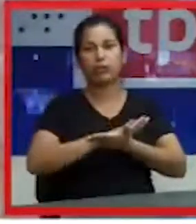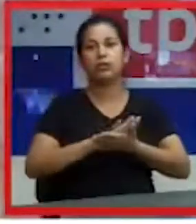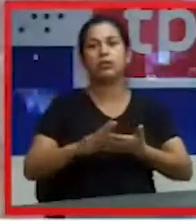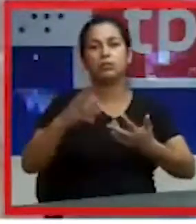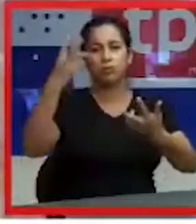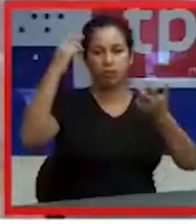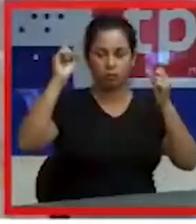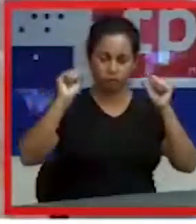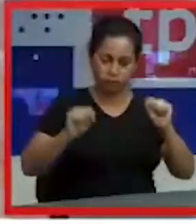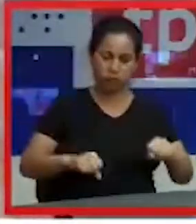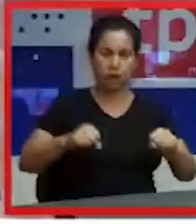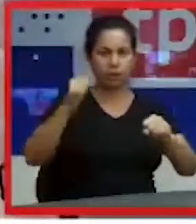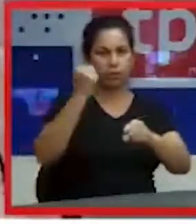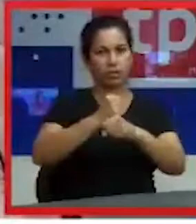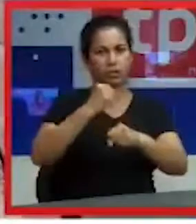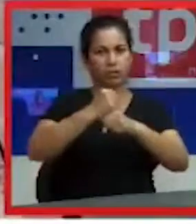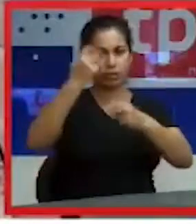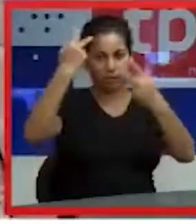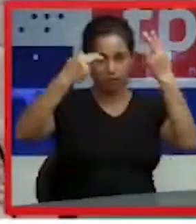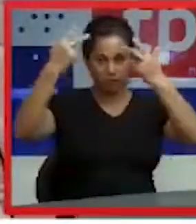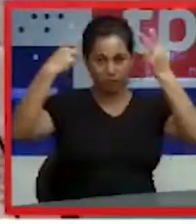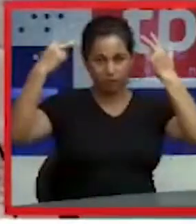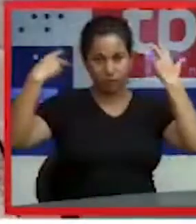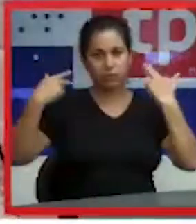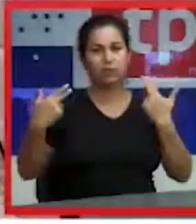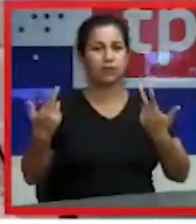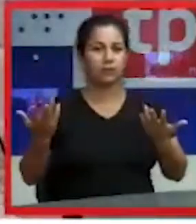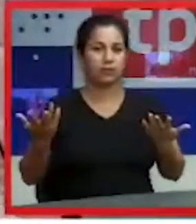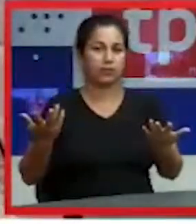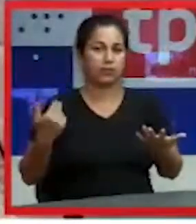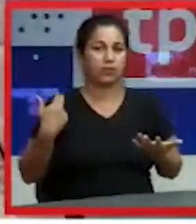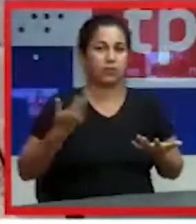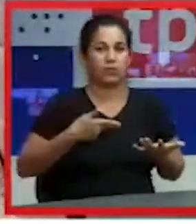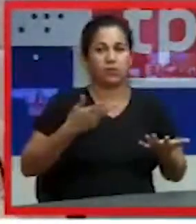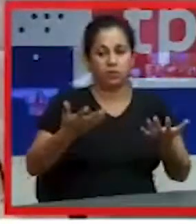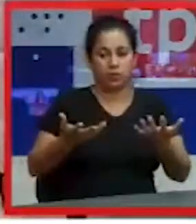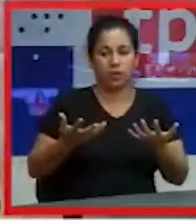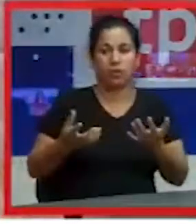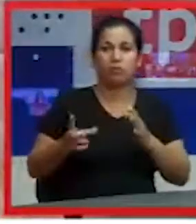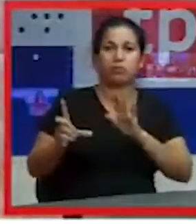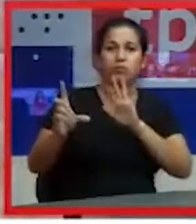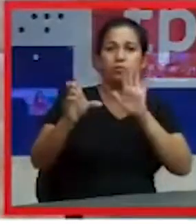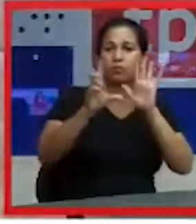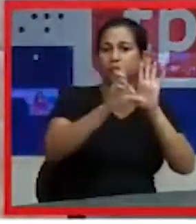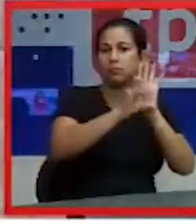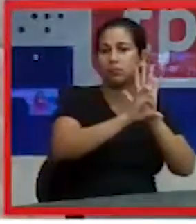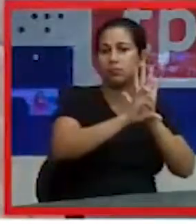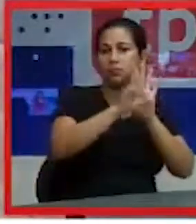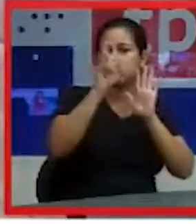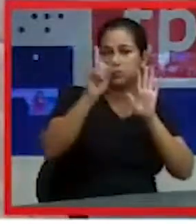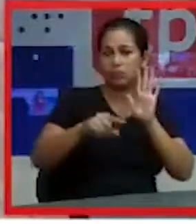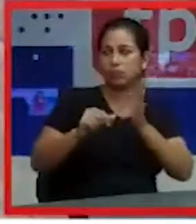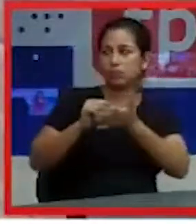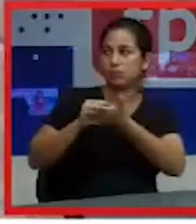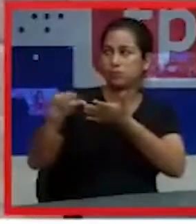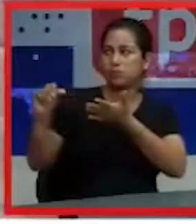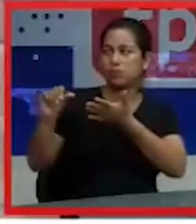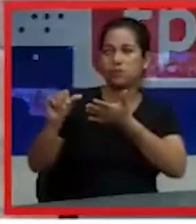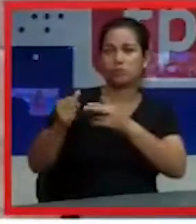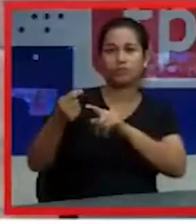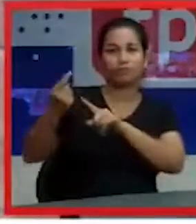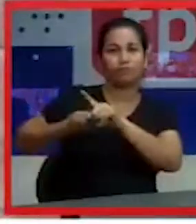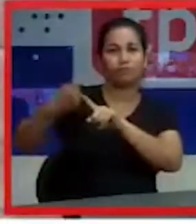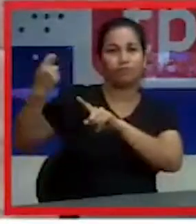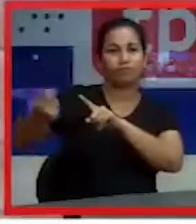poder trabajar ahí, ¿no?, y apalear esta situación, porque hay una ley que deberíamos pagar el 50% de